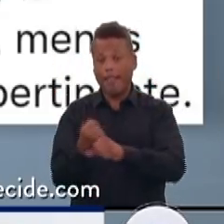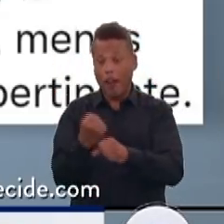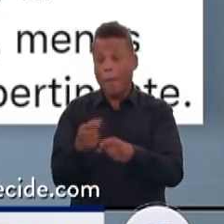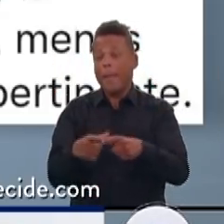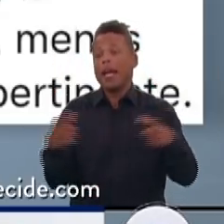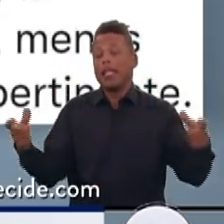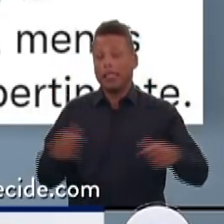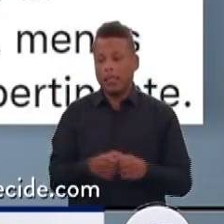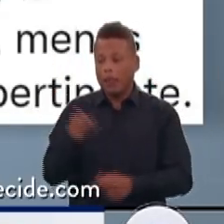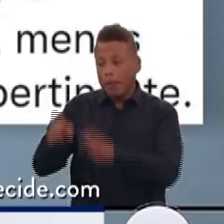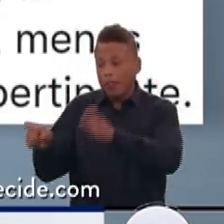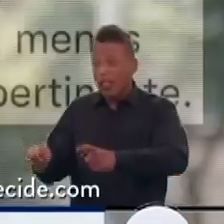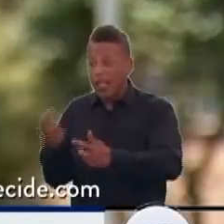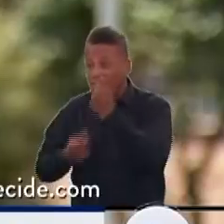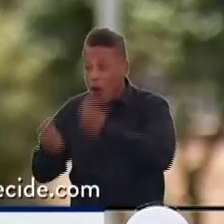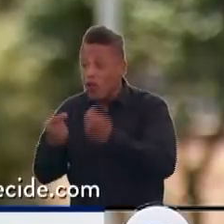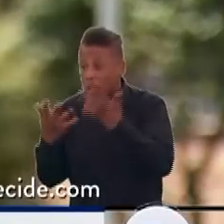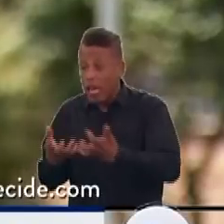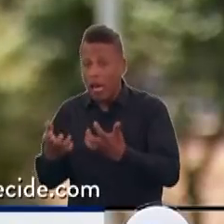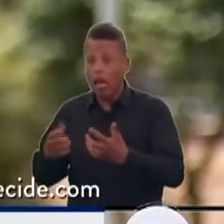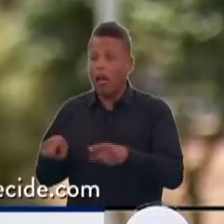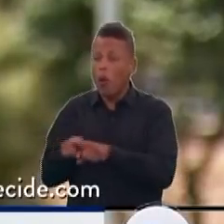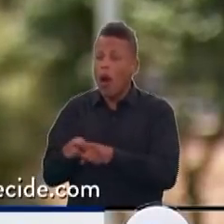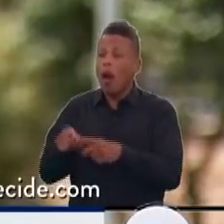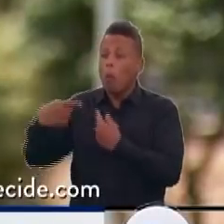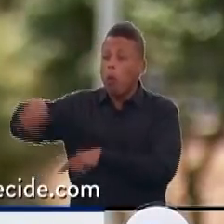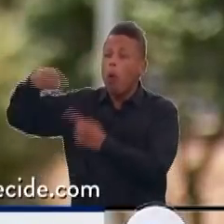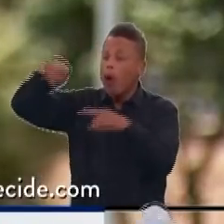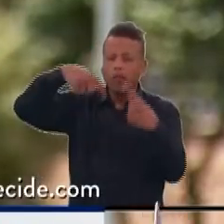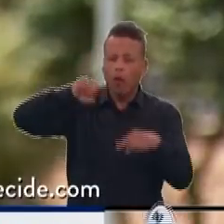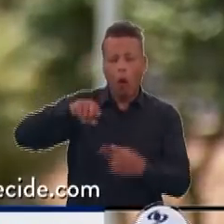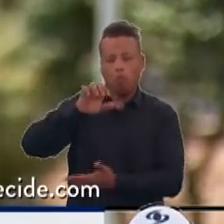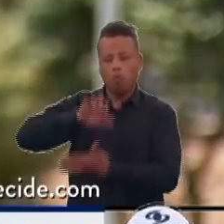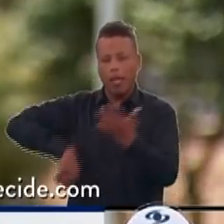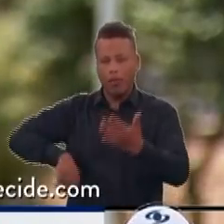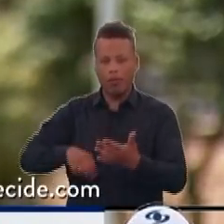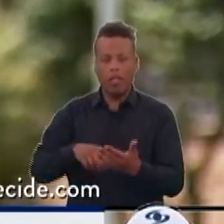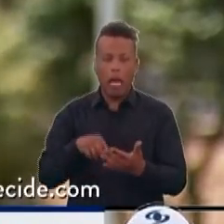y educación pertinente. Estas son entonces algunas de las propuestas